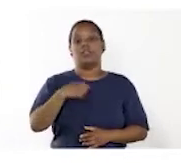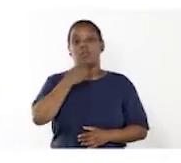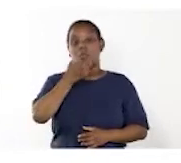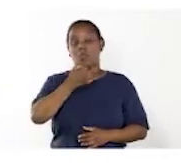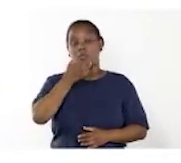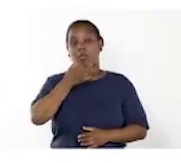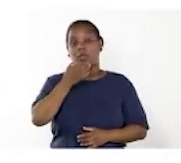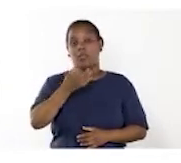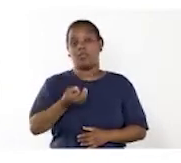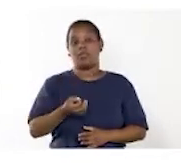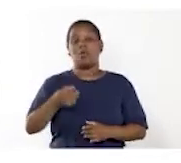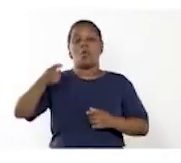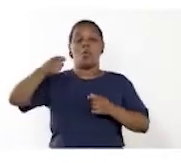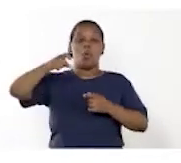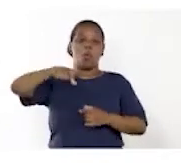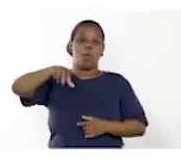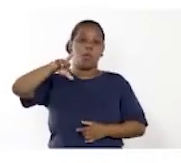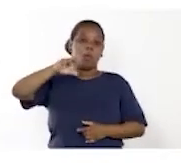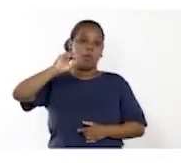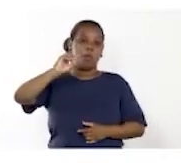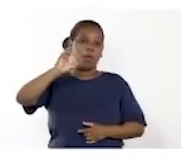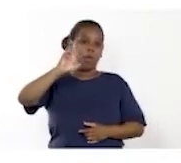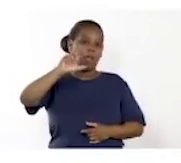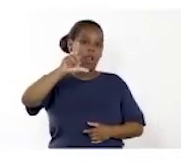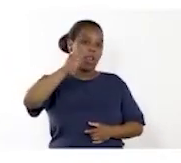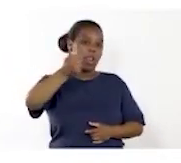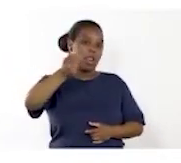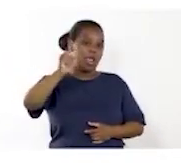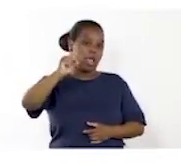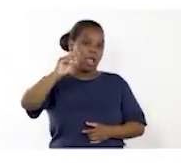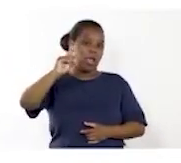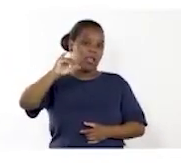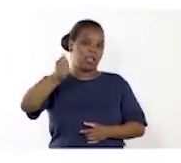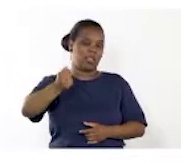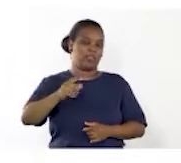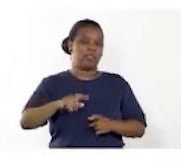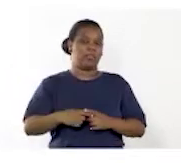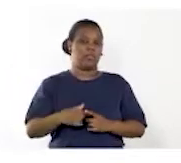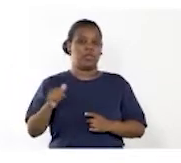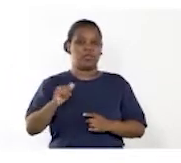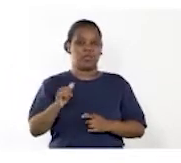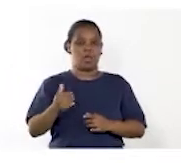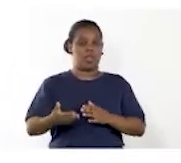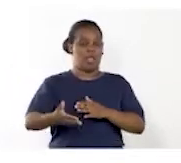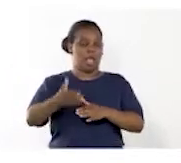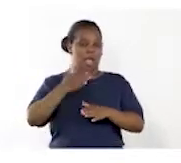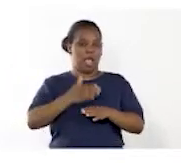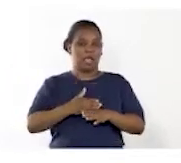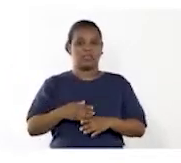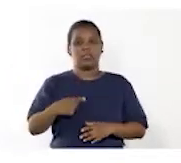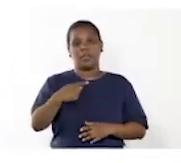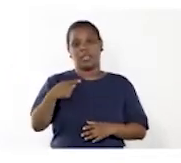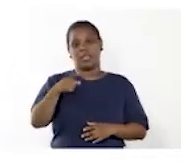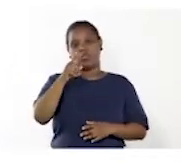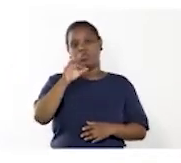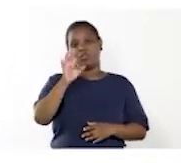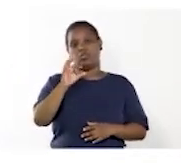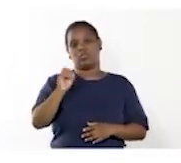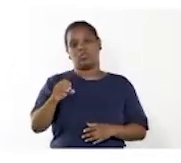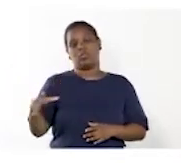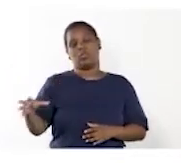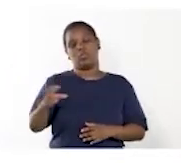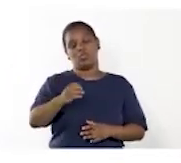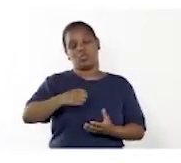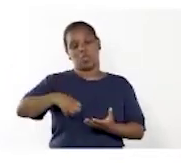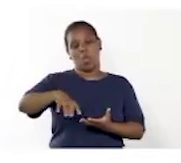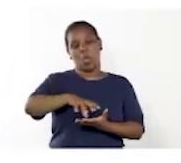ejemplo, Groenlandia, pero también se comparte por allá un poco antes del meridiano 180. Toda la zona, todo el área